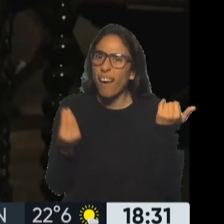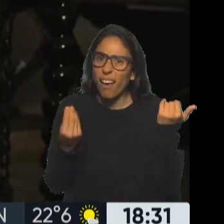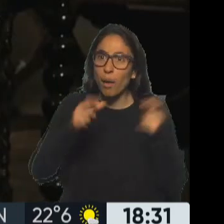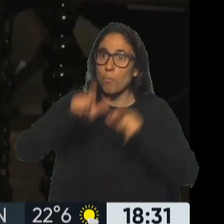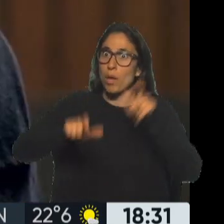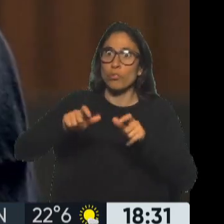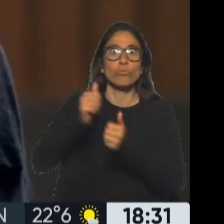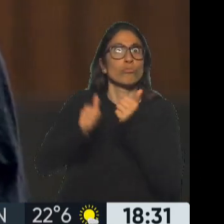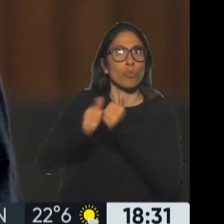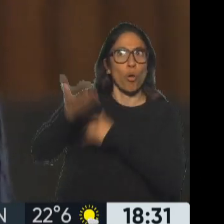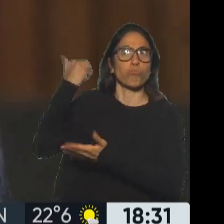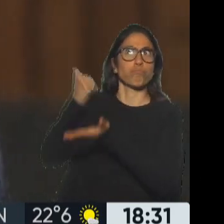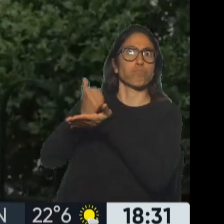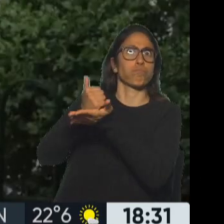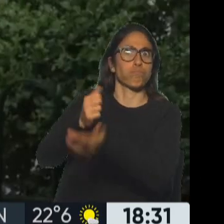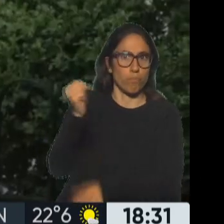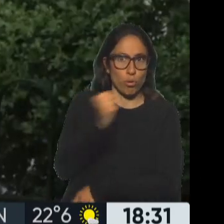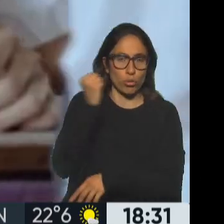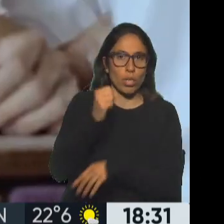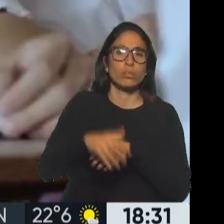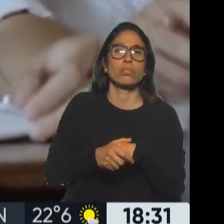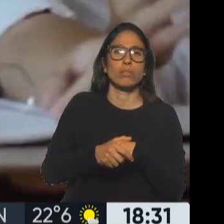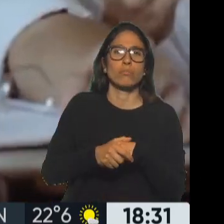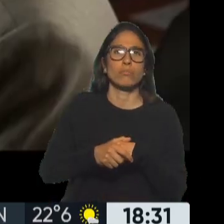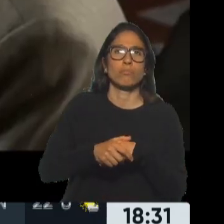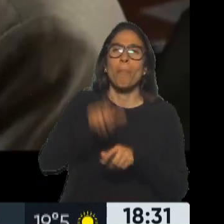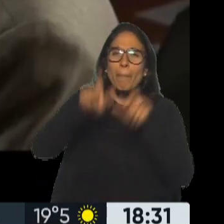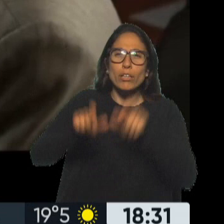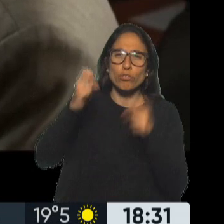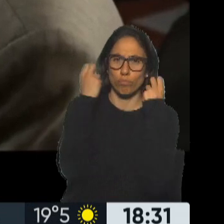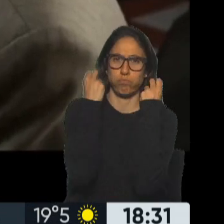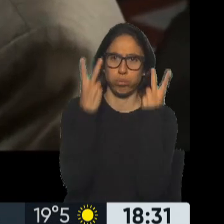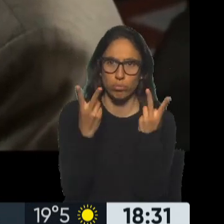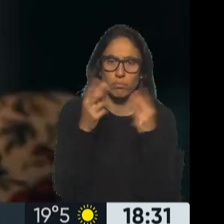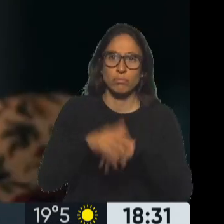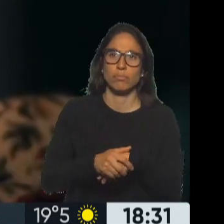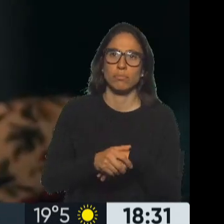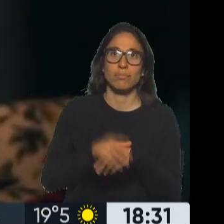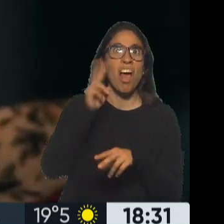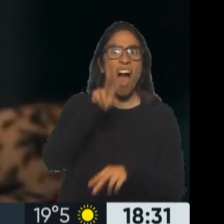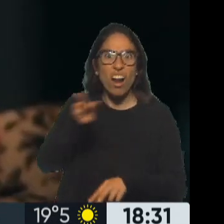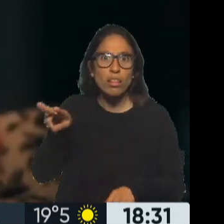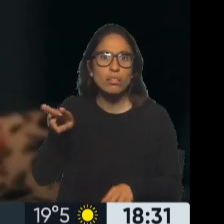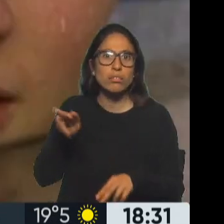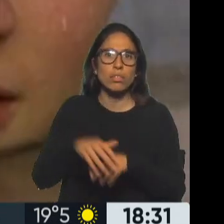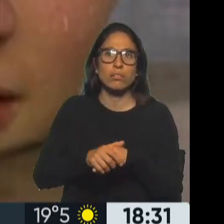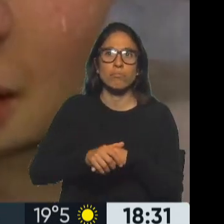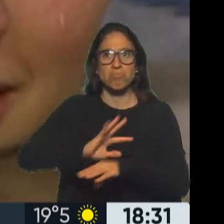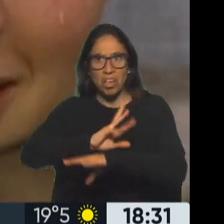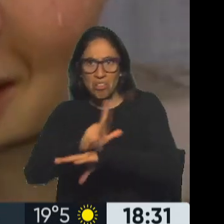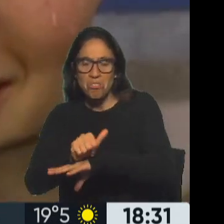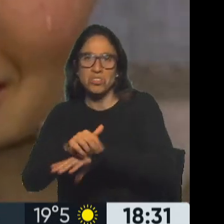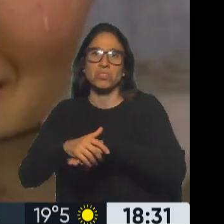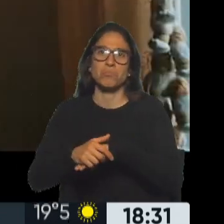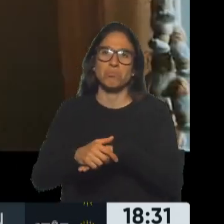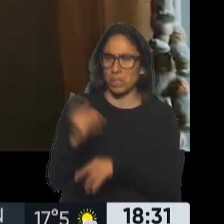revolucionarios. Artistas, estafadores, estudiantes y caranchos. ¿Me estás amenazando? El ángel, la